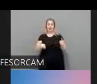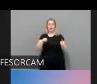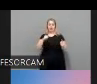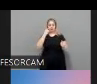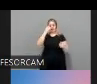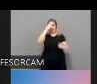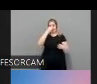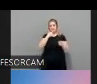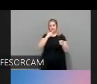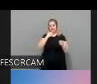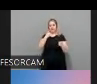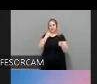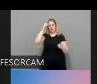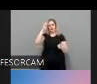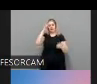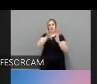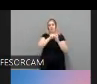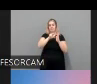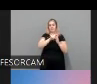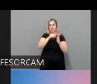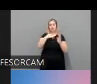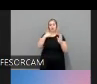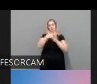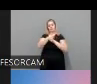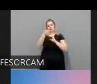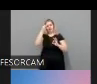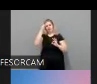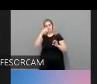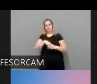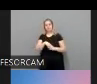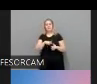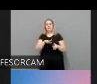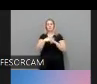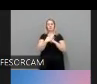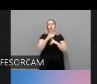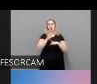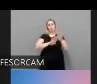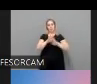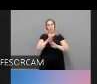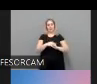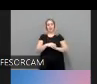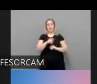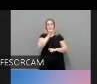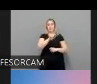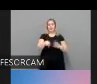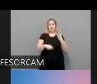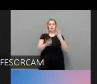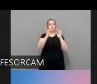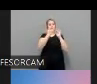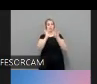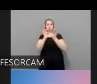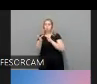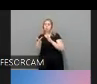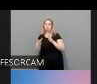imagen. Imaginad que es un vídeo y os lo voy a ir describiendo. La situación es más compleja. Las tres personas interaccionan,